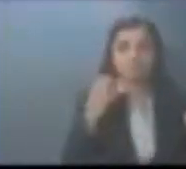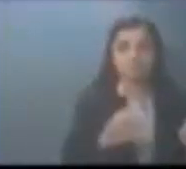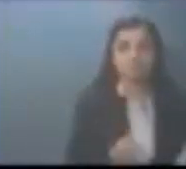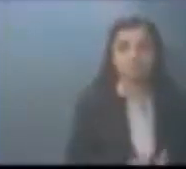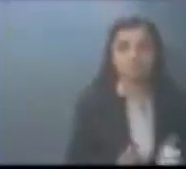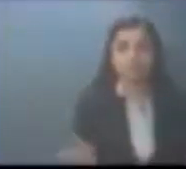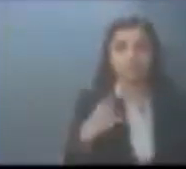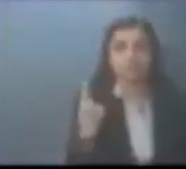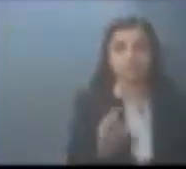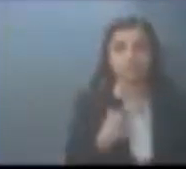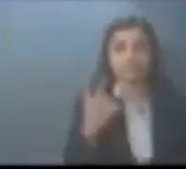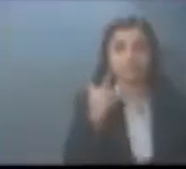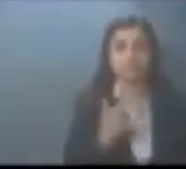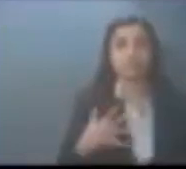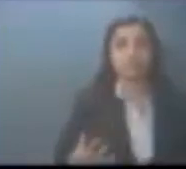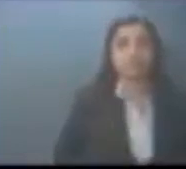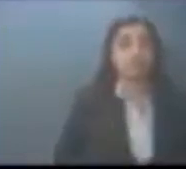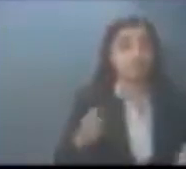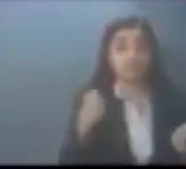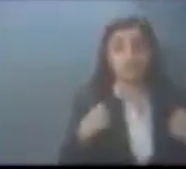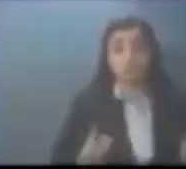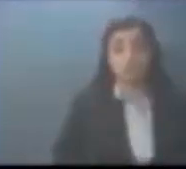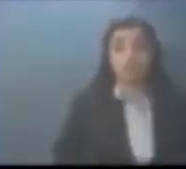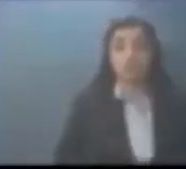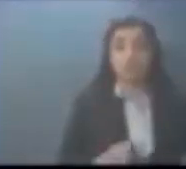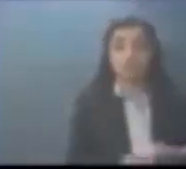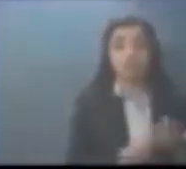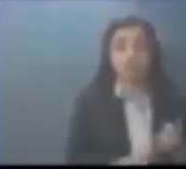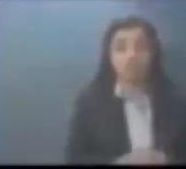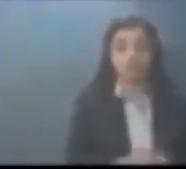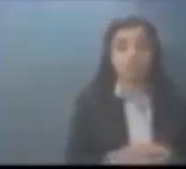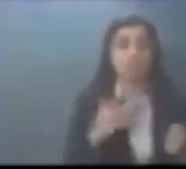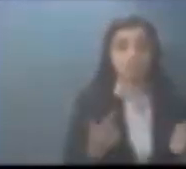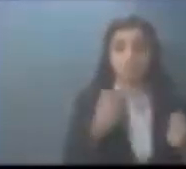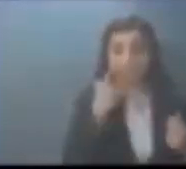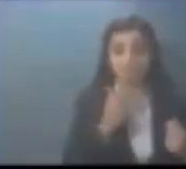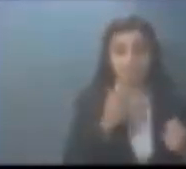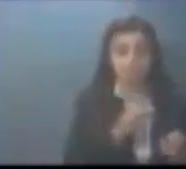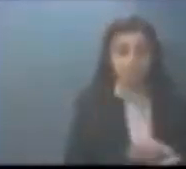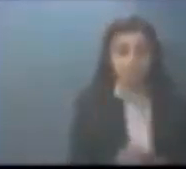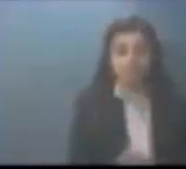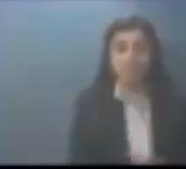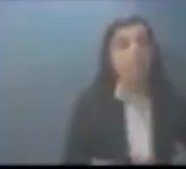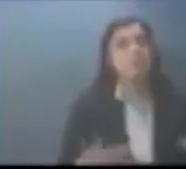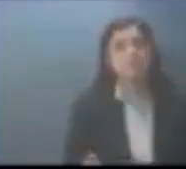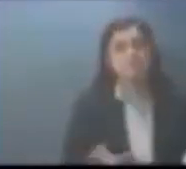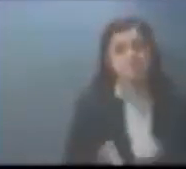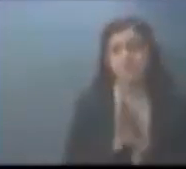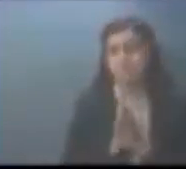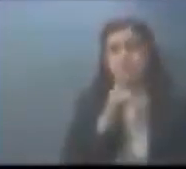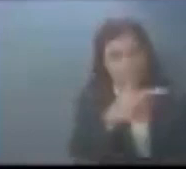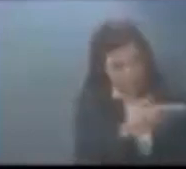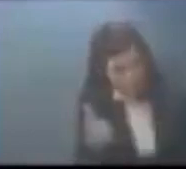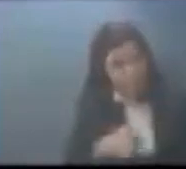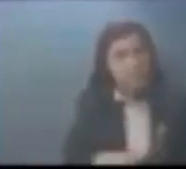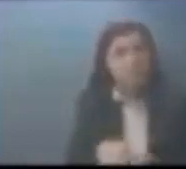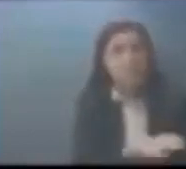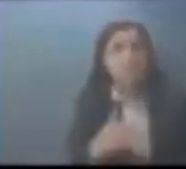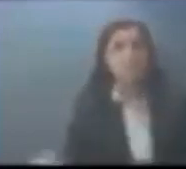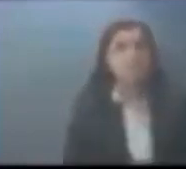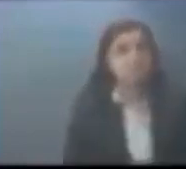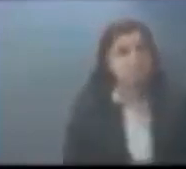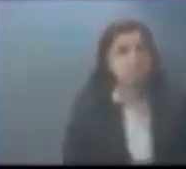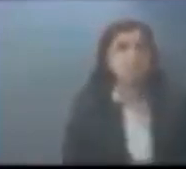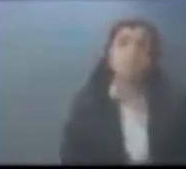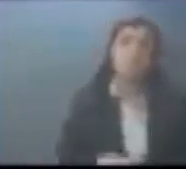porque solo al gobierno le piden cuentas, rendición de cuentas, transparencia. ¿Por qué no se la piden a sus alcaldes? Porque